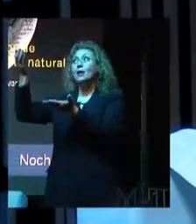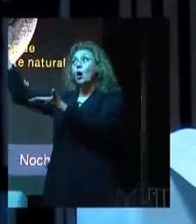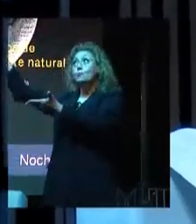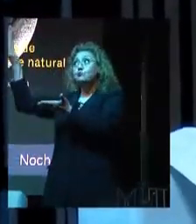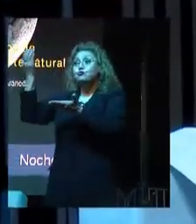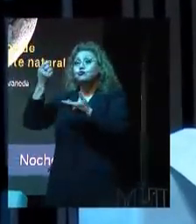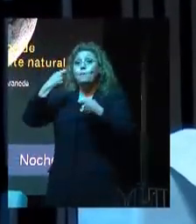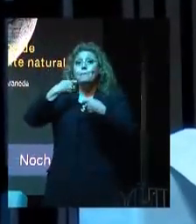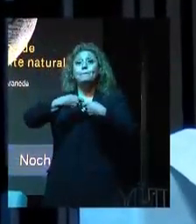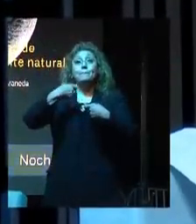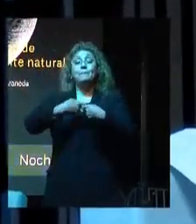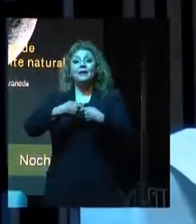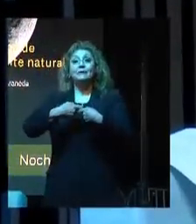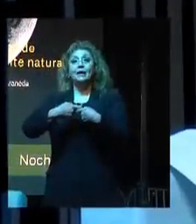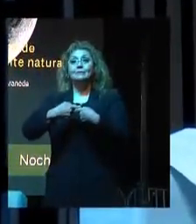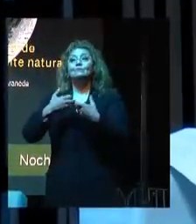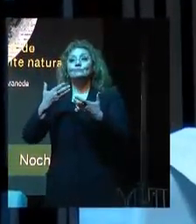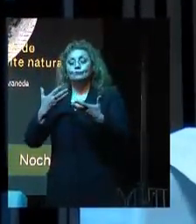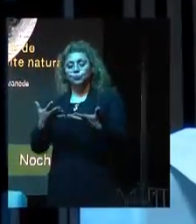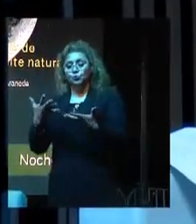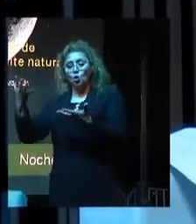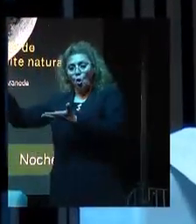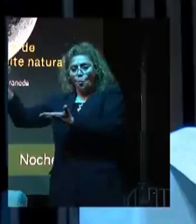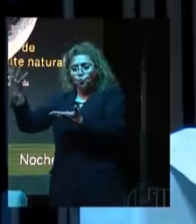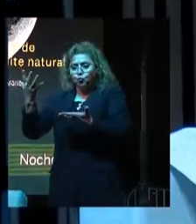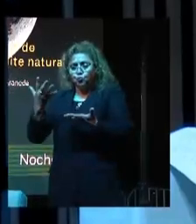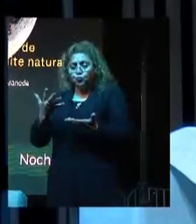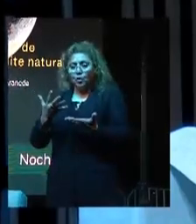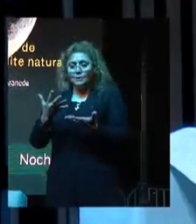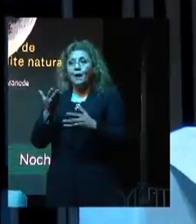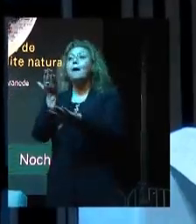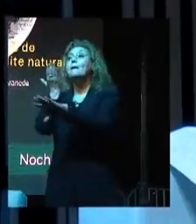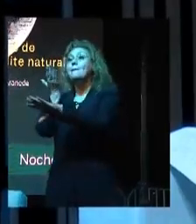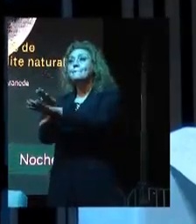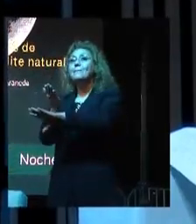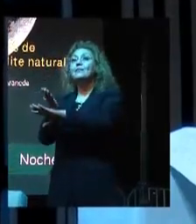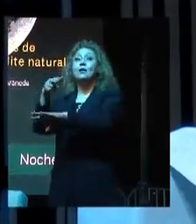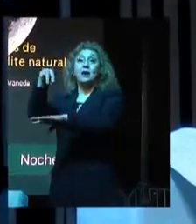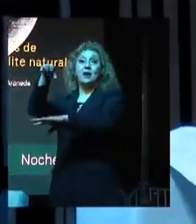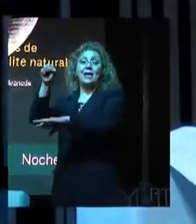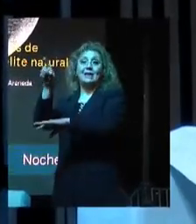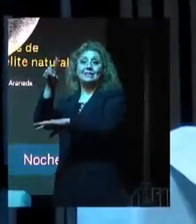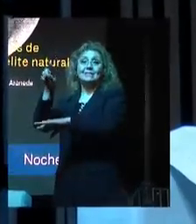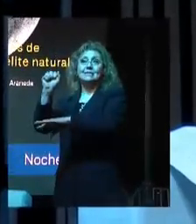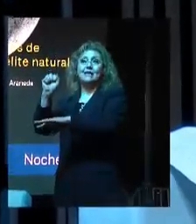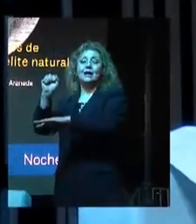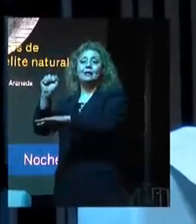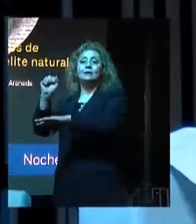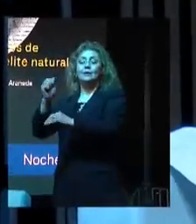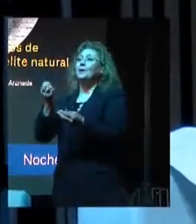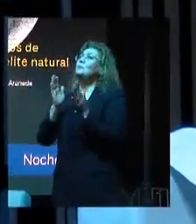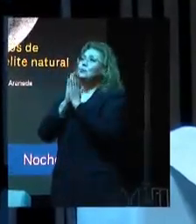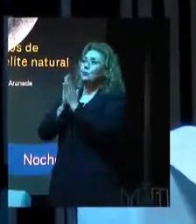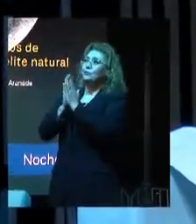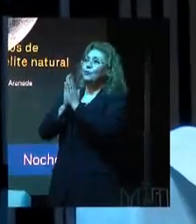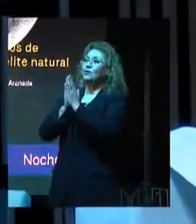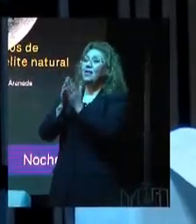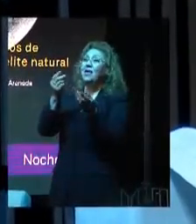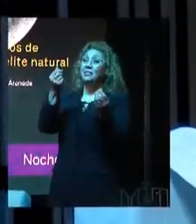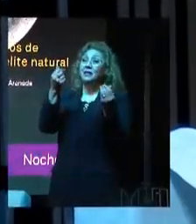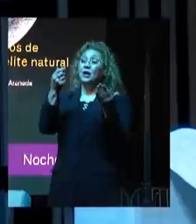piedra lunar, le pidieron a la NASA que no siguiera invirtiendo